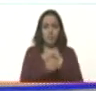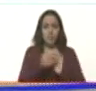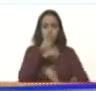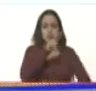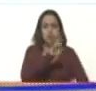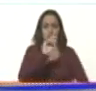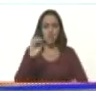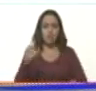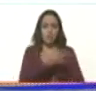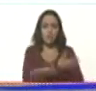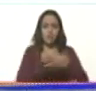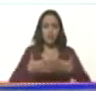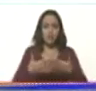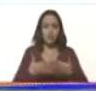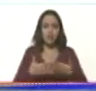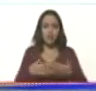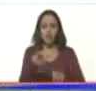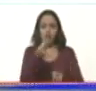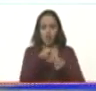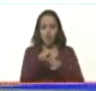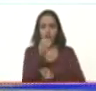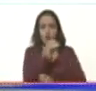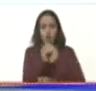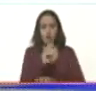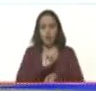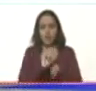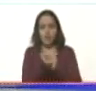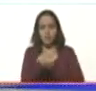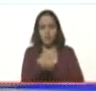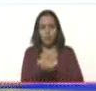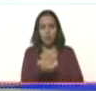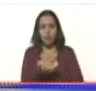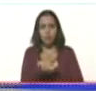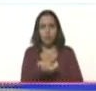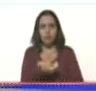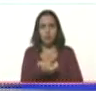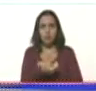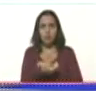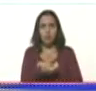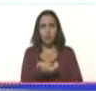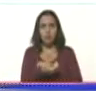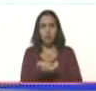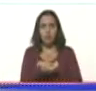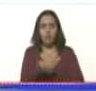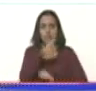58.200 millones de bolívares o su equivalente, que lo tengo ya, de